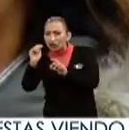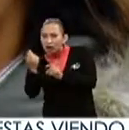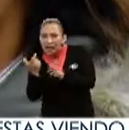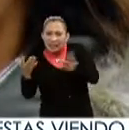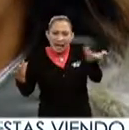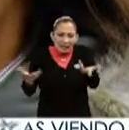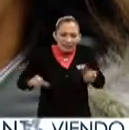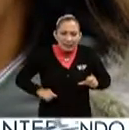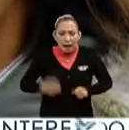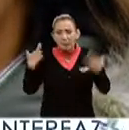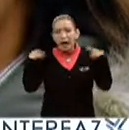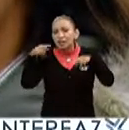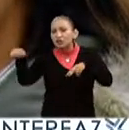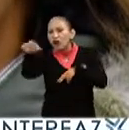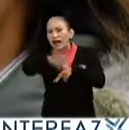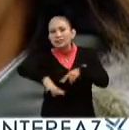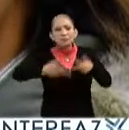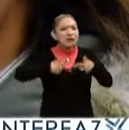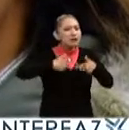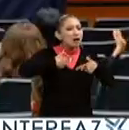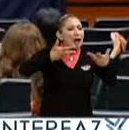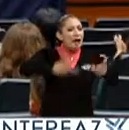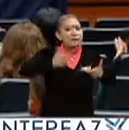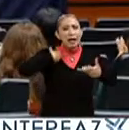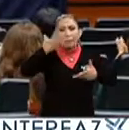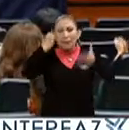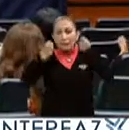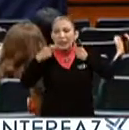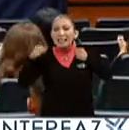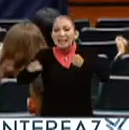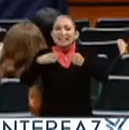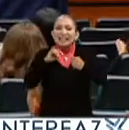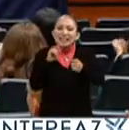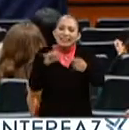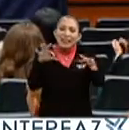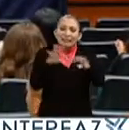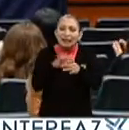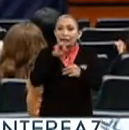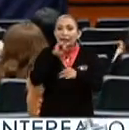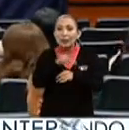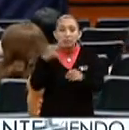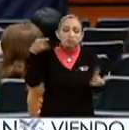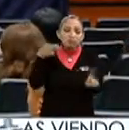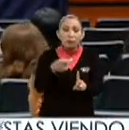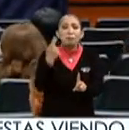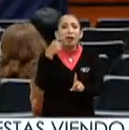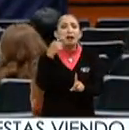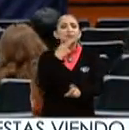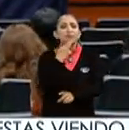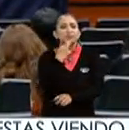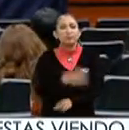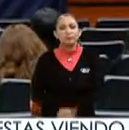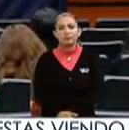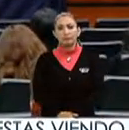acción, el trabajo de profesores y la sociedad, la enseñanza y su relación con la didáctica, así como el propósito de esta.